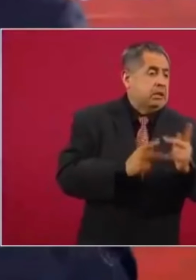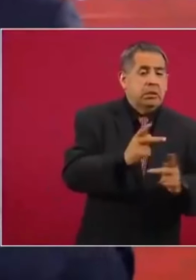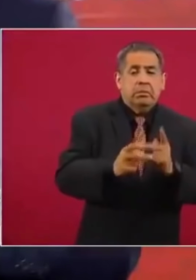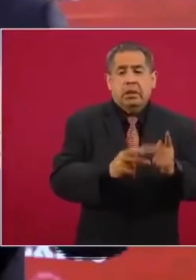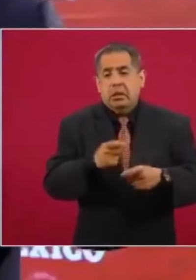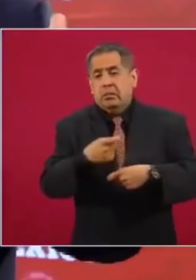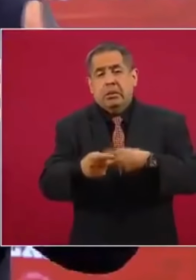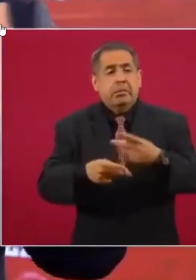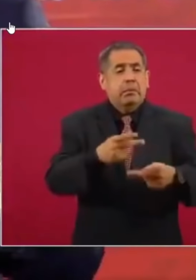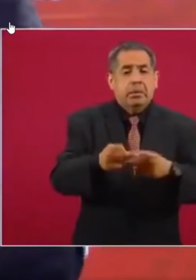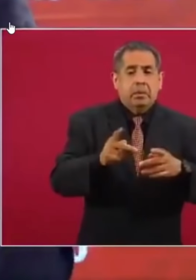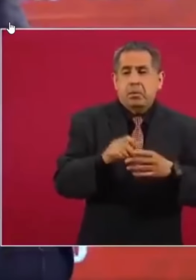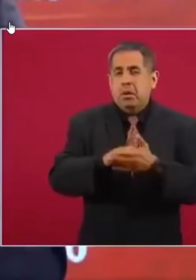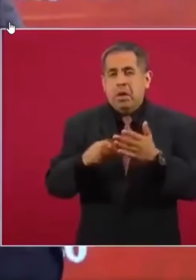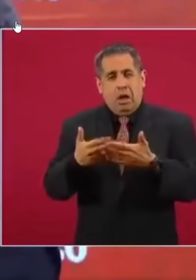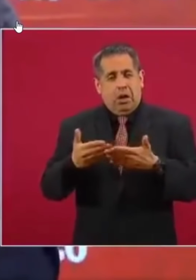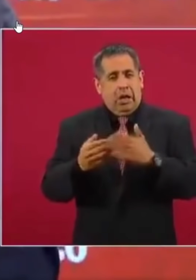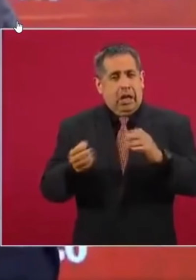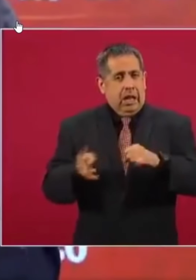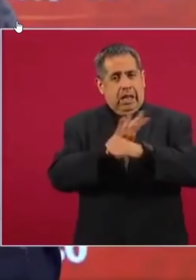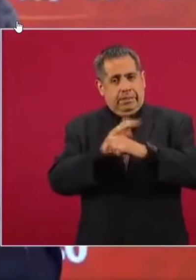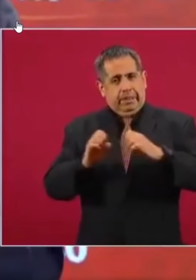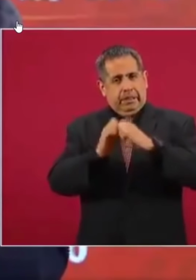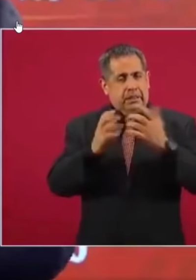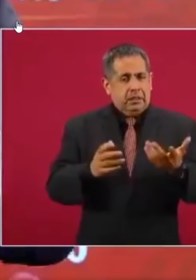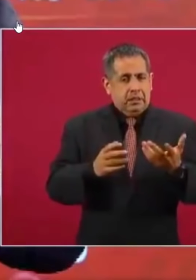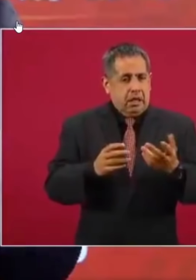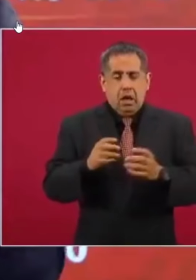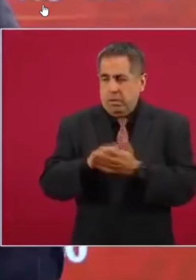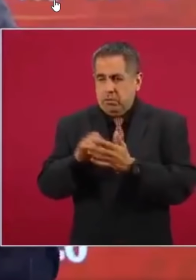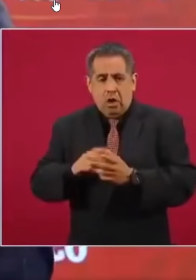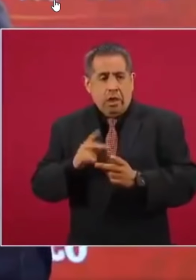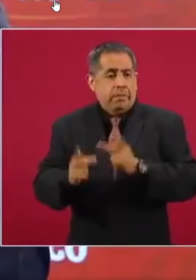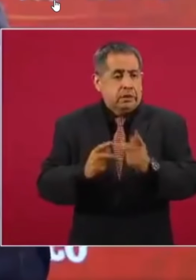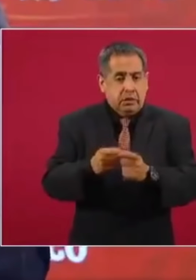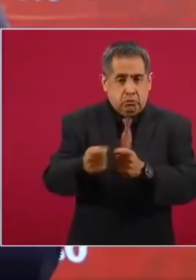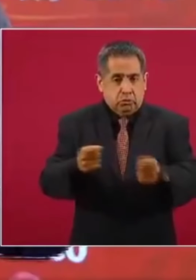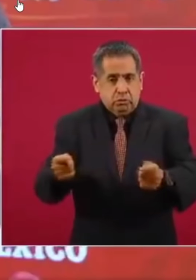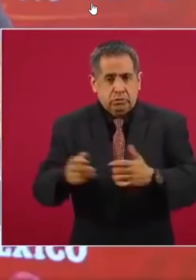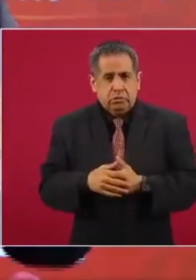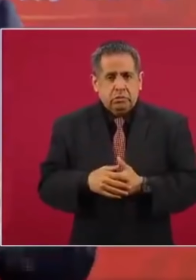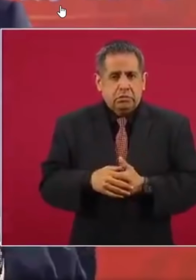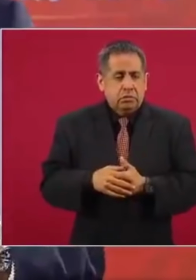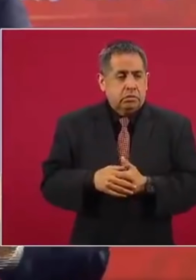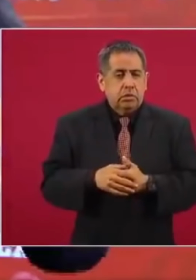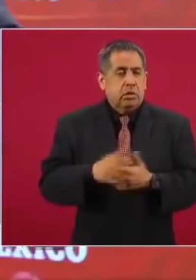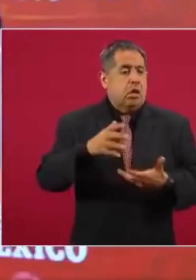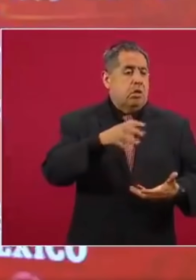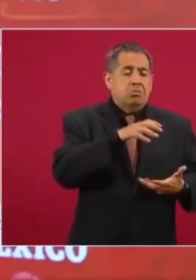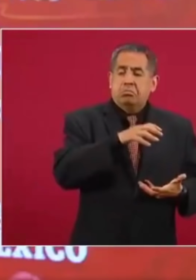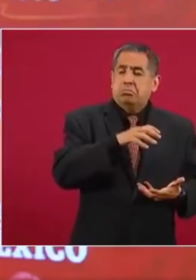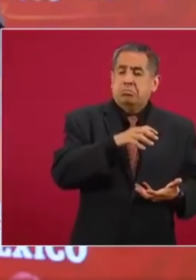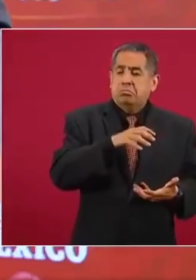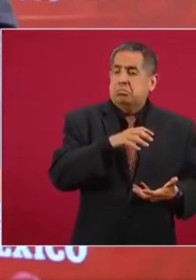ahora con la emergencia te pedimos los créditos los que tienen un fideicomiso